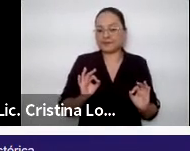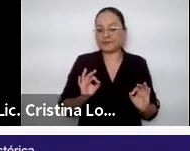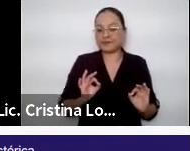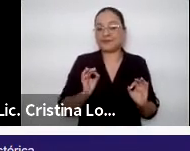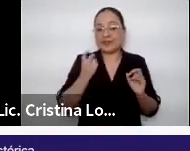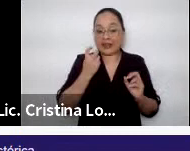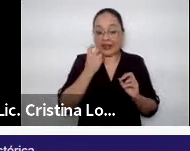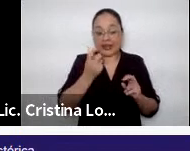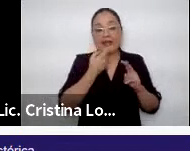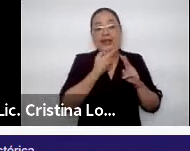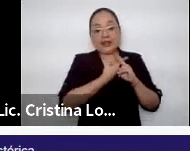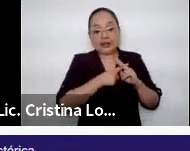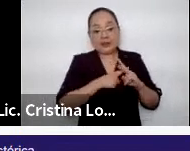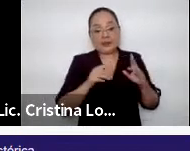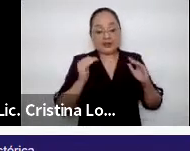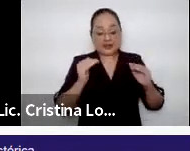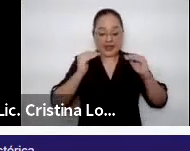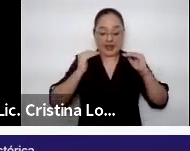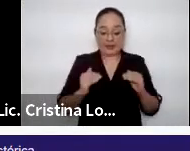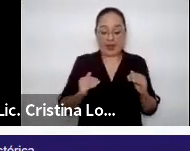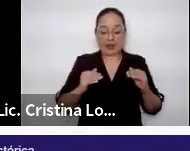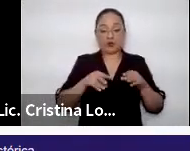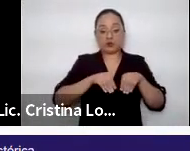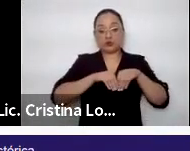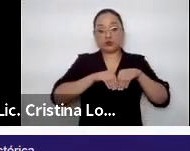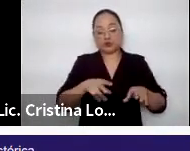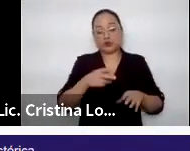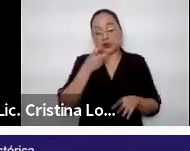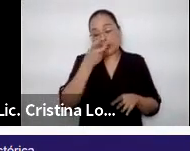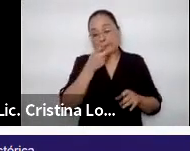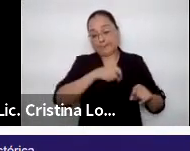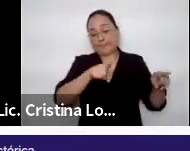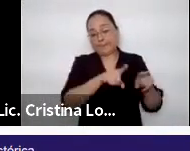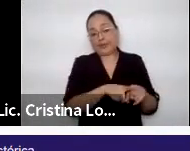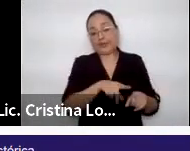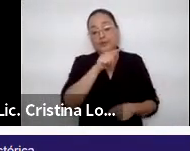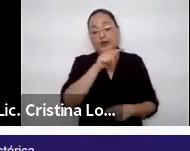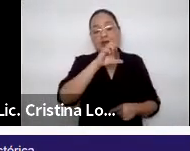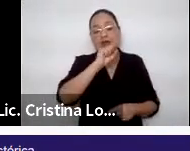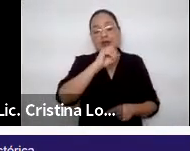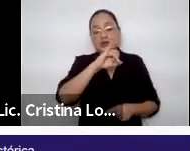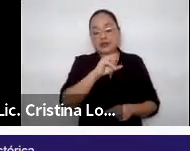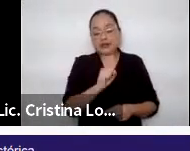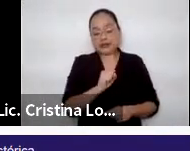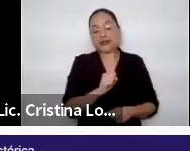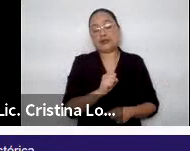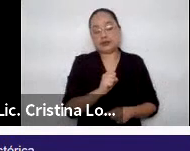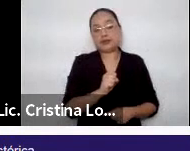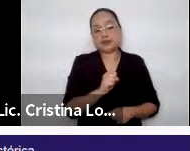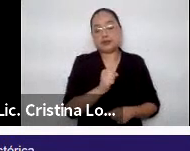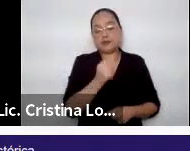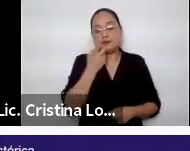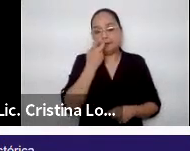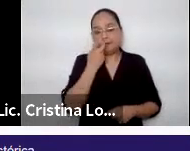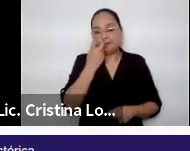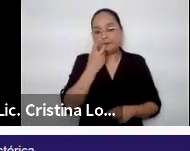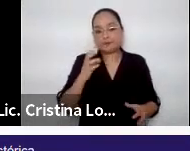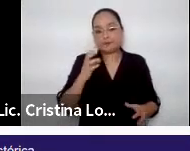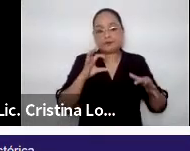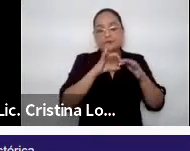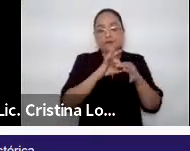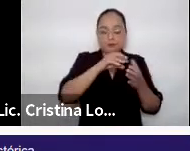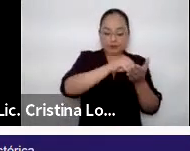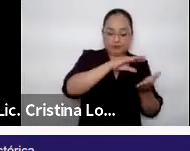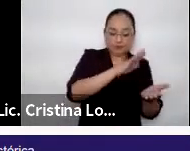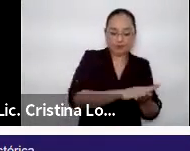empieza precisamente la publicación de esta tesis jurisprudencial por